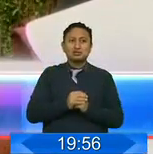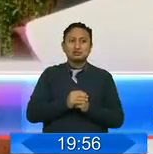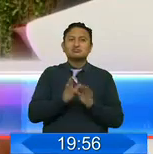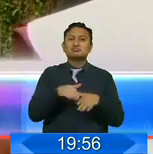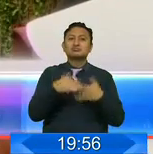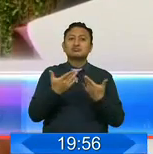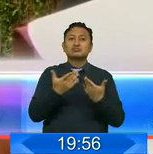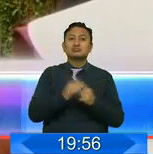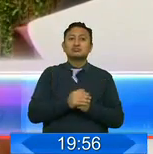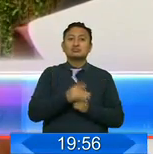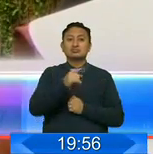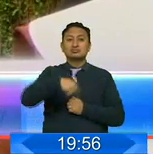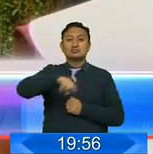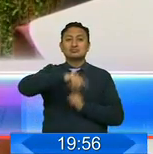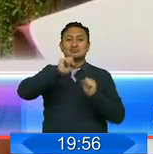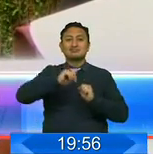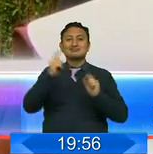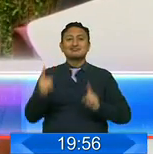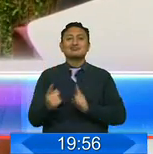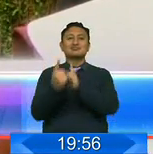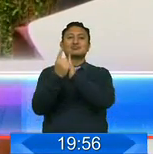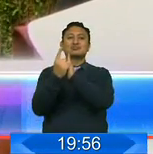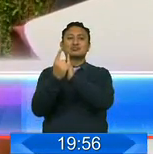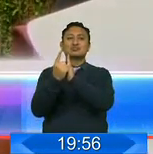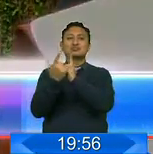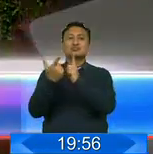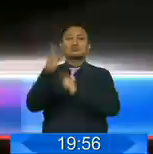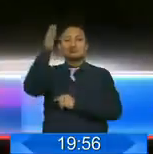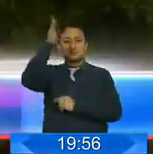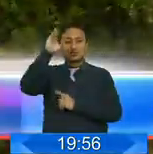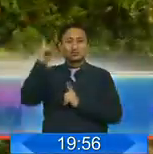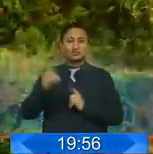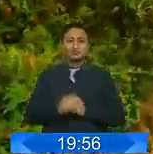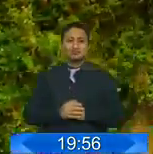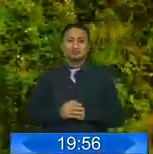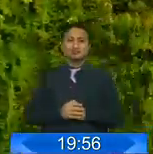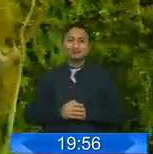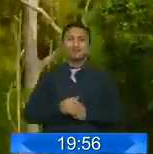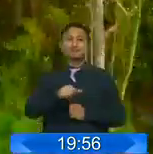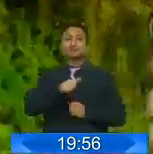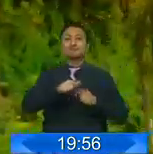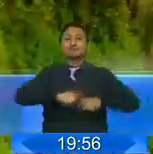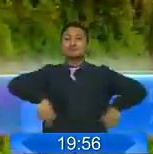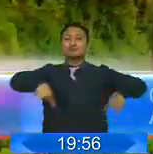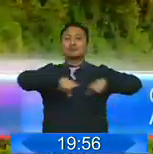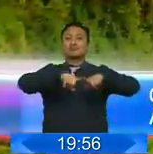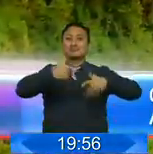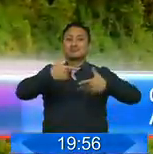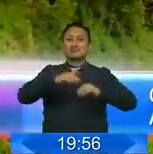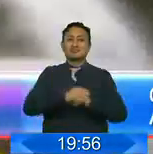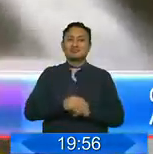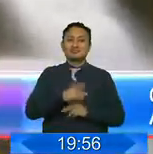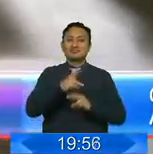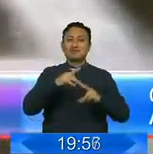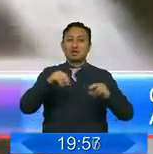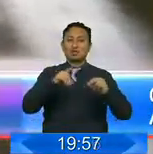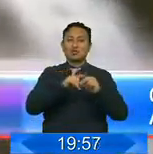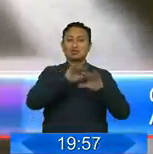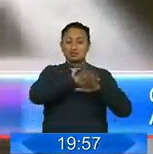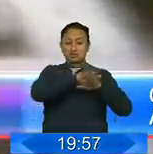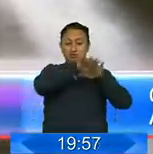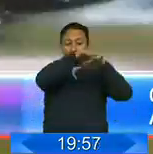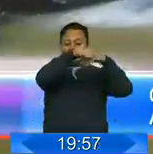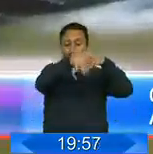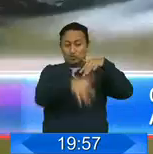especialmente para que tengan ese encuentro con Dios. Otro centro turístico natural es la Cascada de